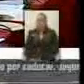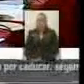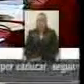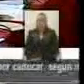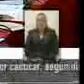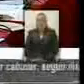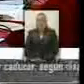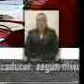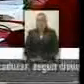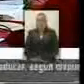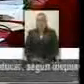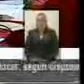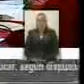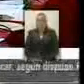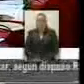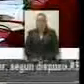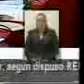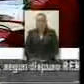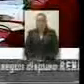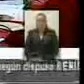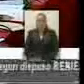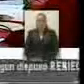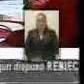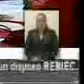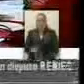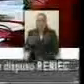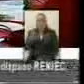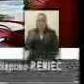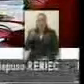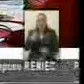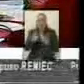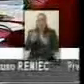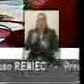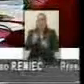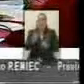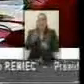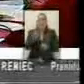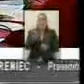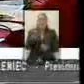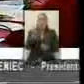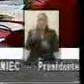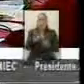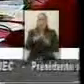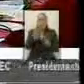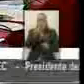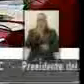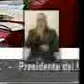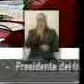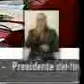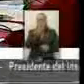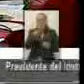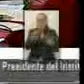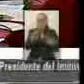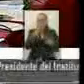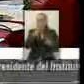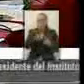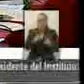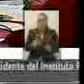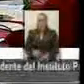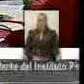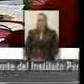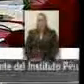sabía cuánto valía el azúcar. ¿Por qué la vende tan barato? $22 de diferencia. El 2007, presidente,